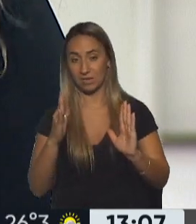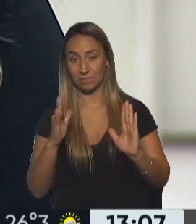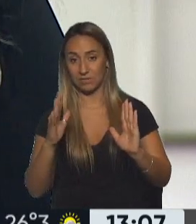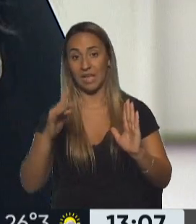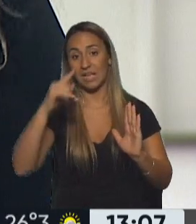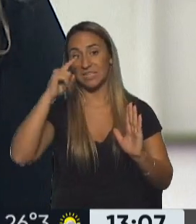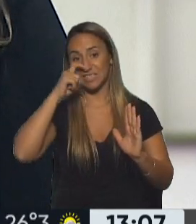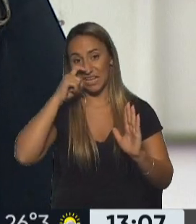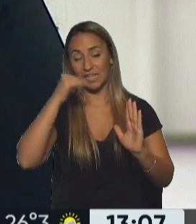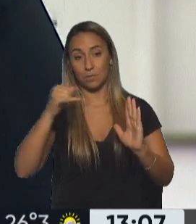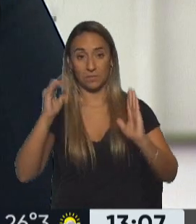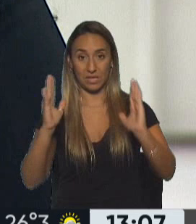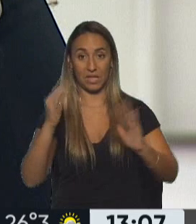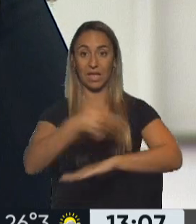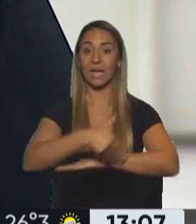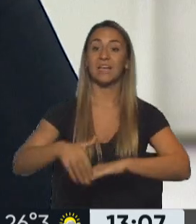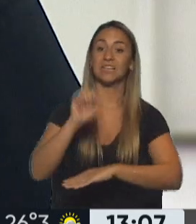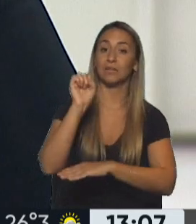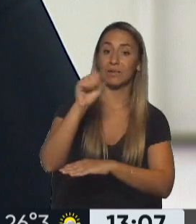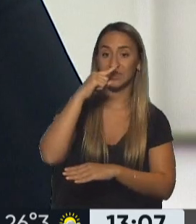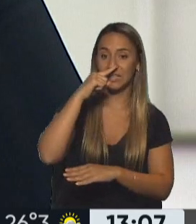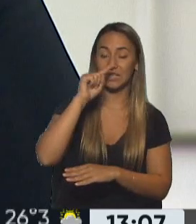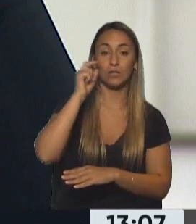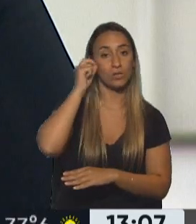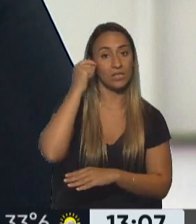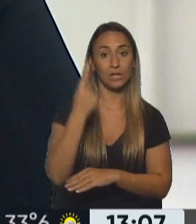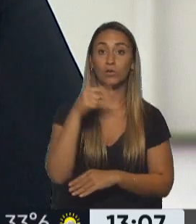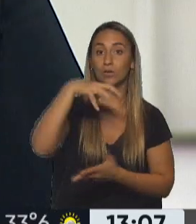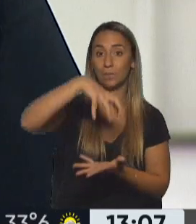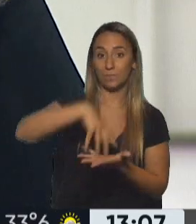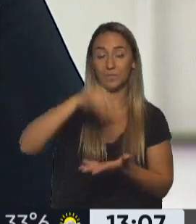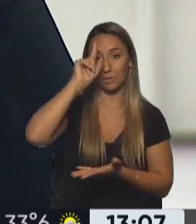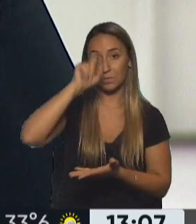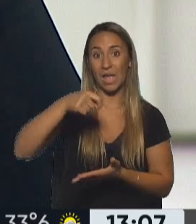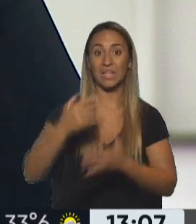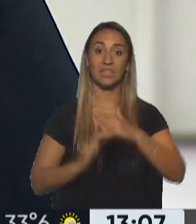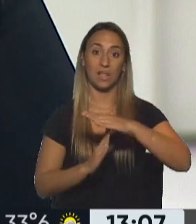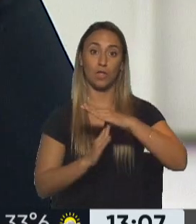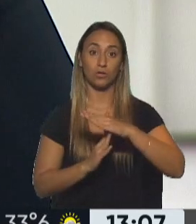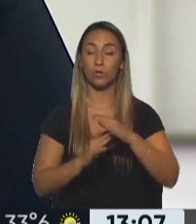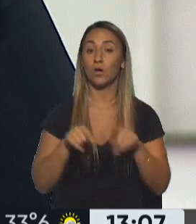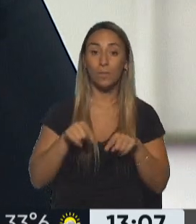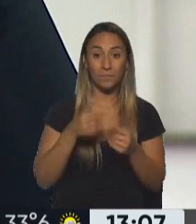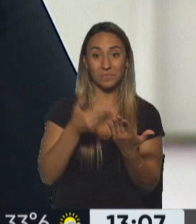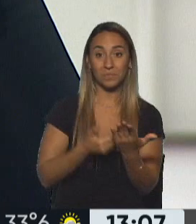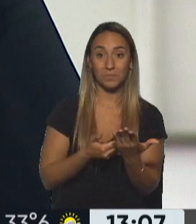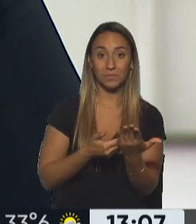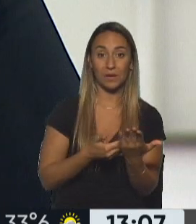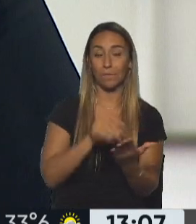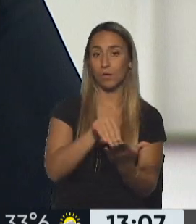libertad 731 que es el consejo de la magistratura así que bueno con eso ya